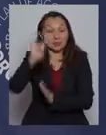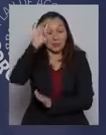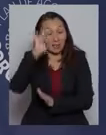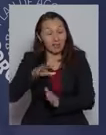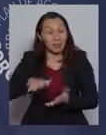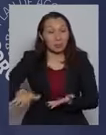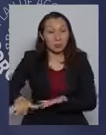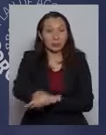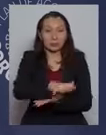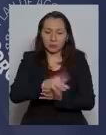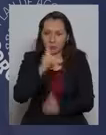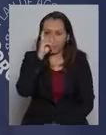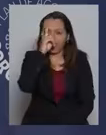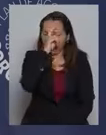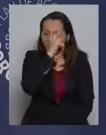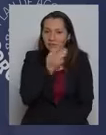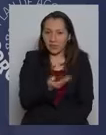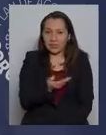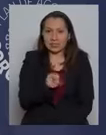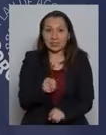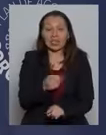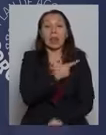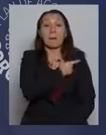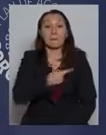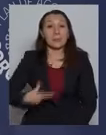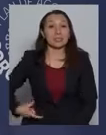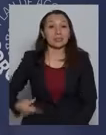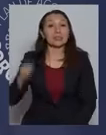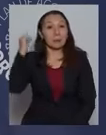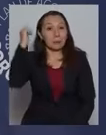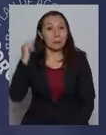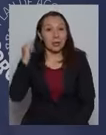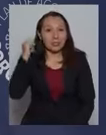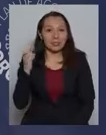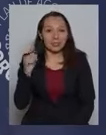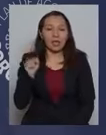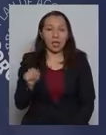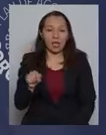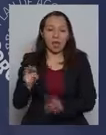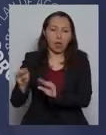una situación difícil. El presidente Sebastián Piñera